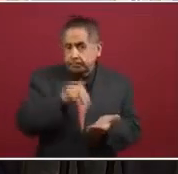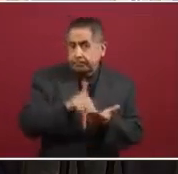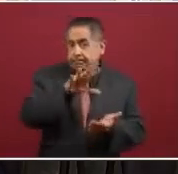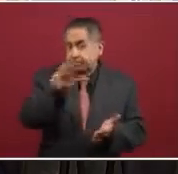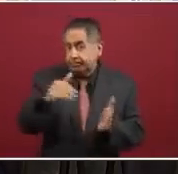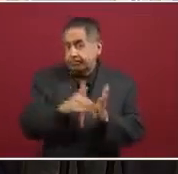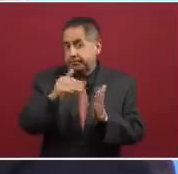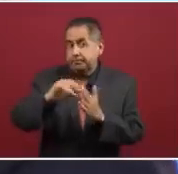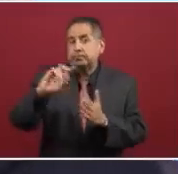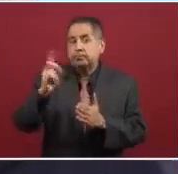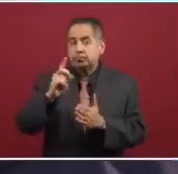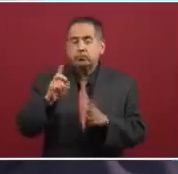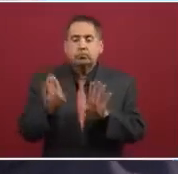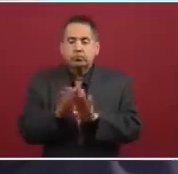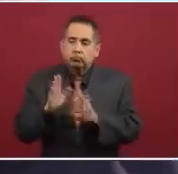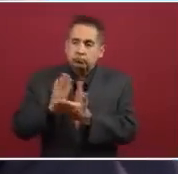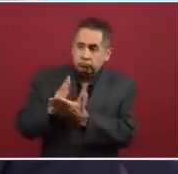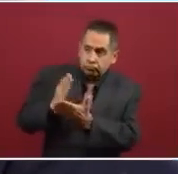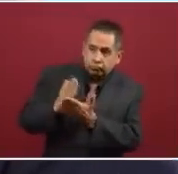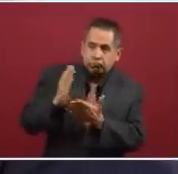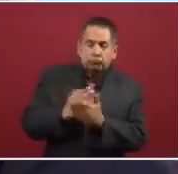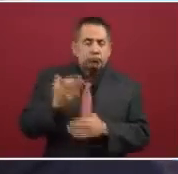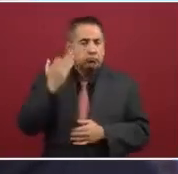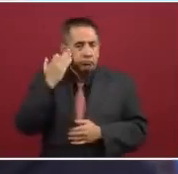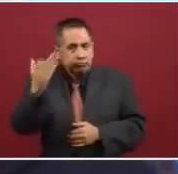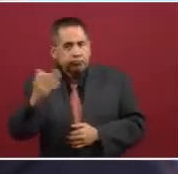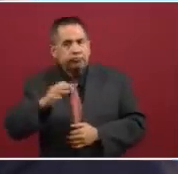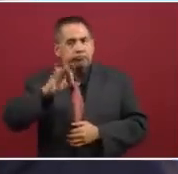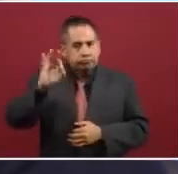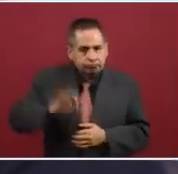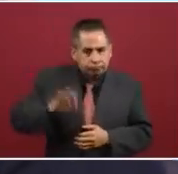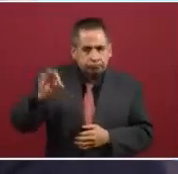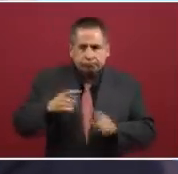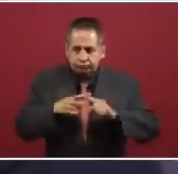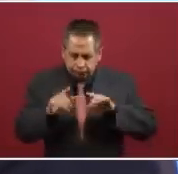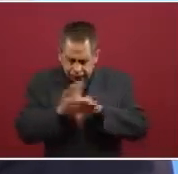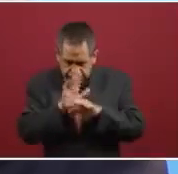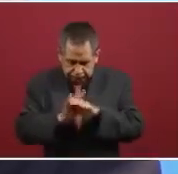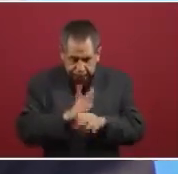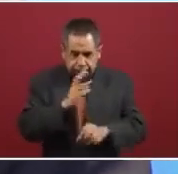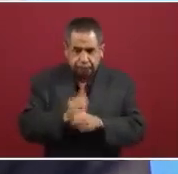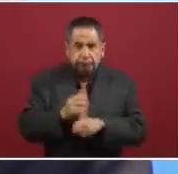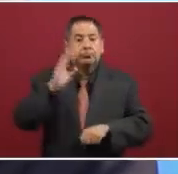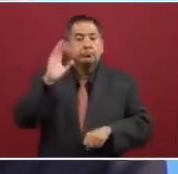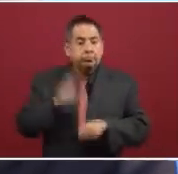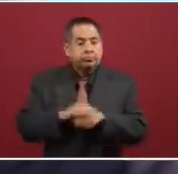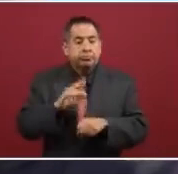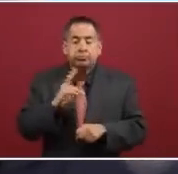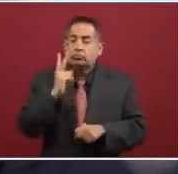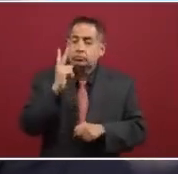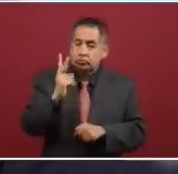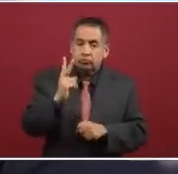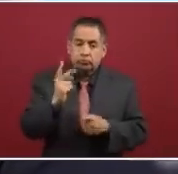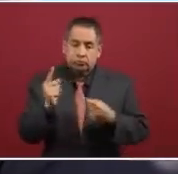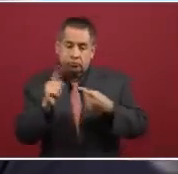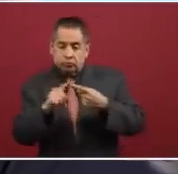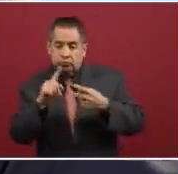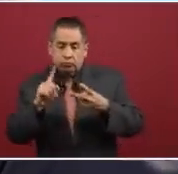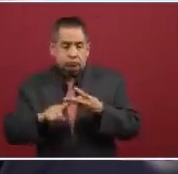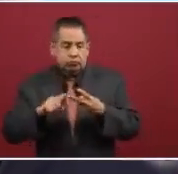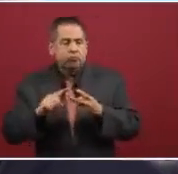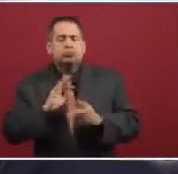de dólares más la renovación de dos líneas de crédito revolventes hasta